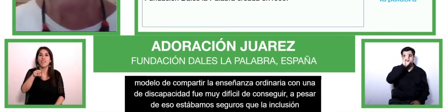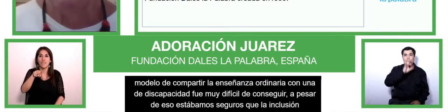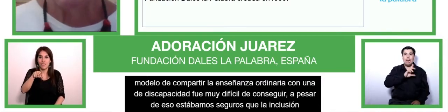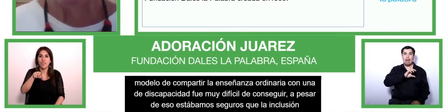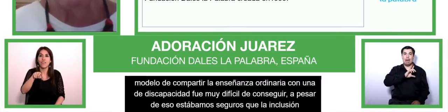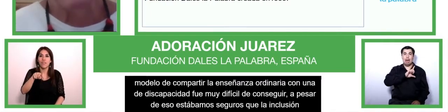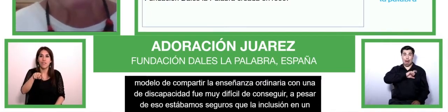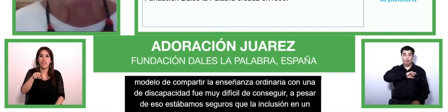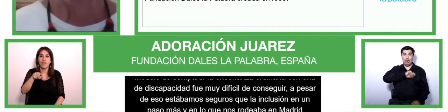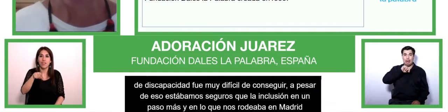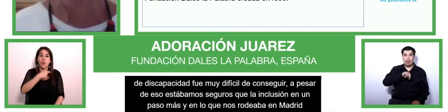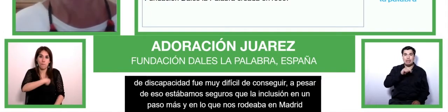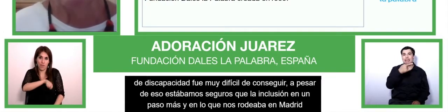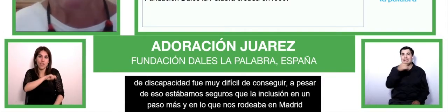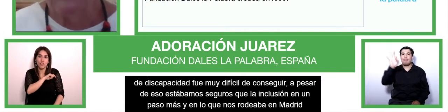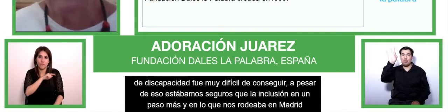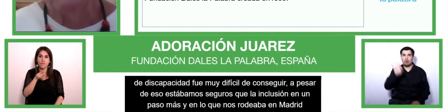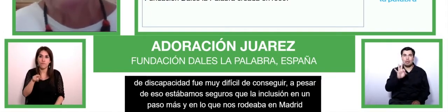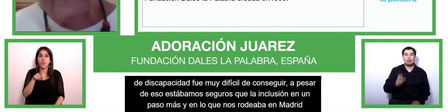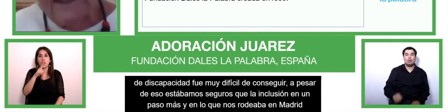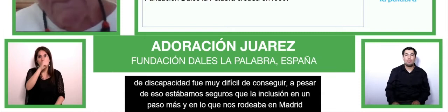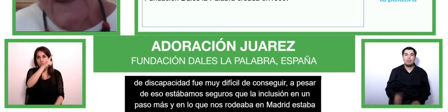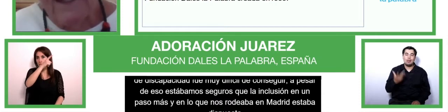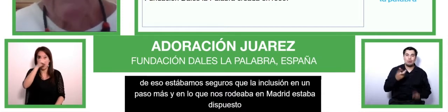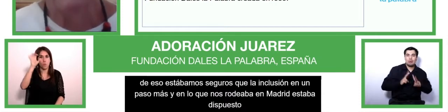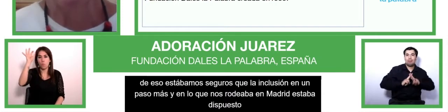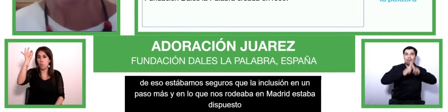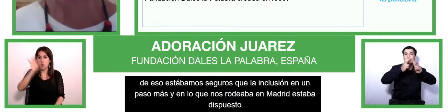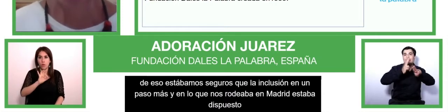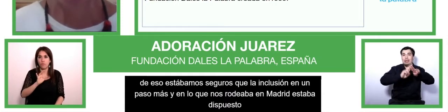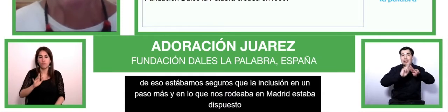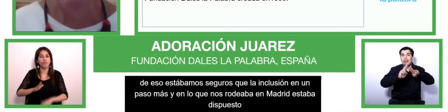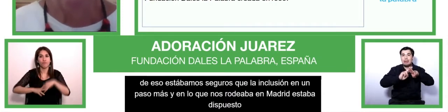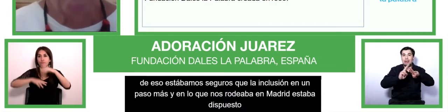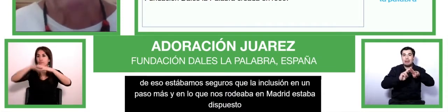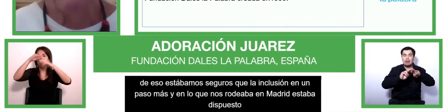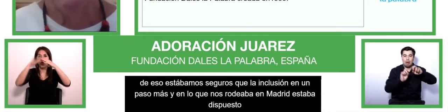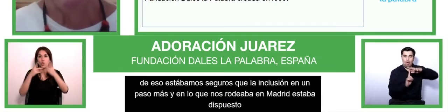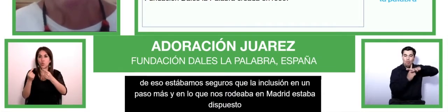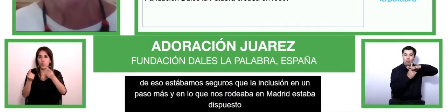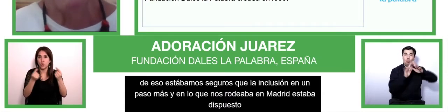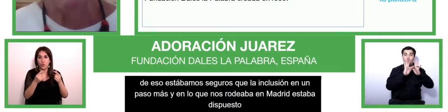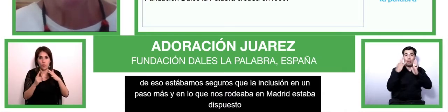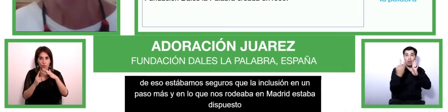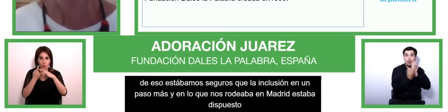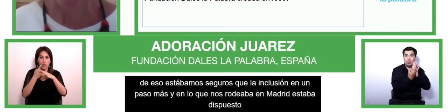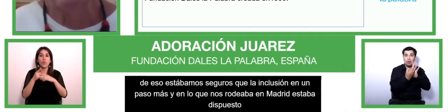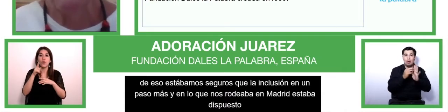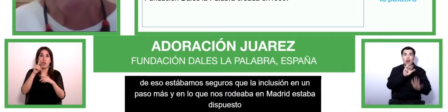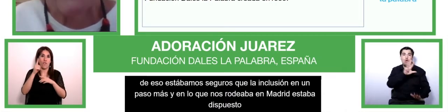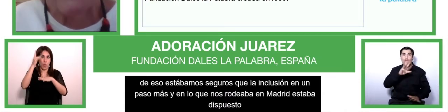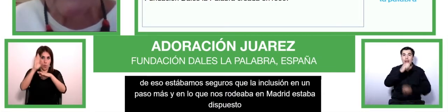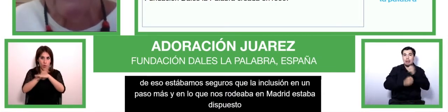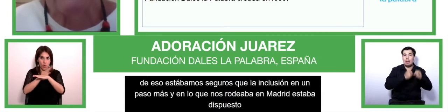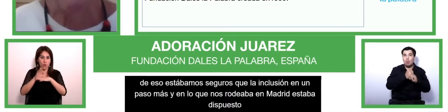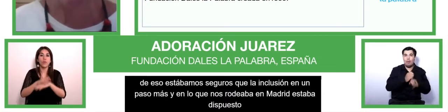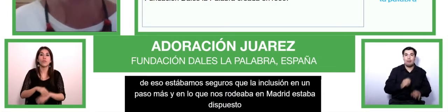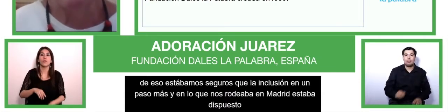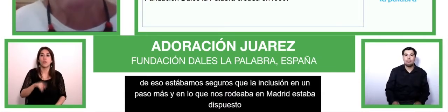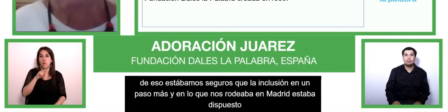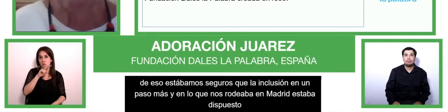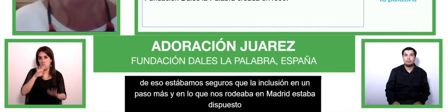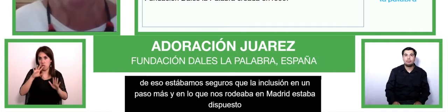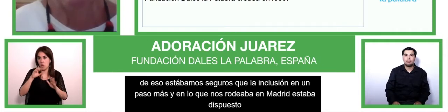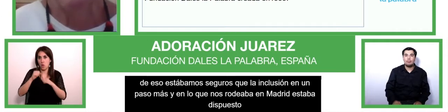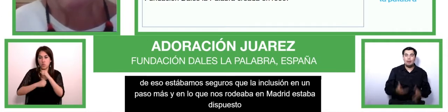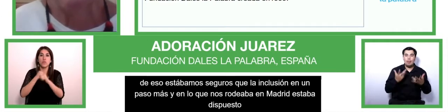100%. Entonces se creó la Fundación Dales la Palabra en el 99 justamente para montar, para crear